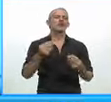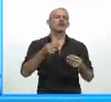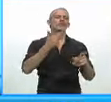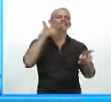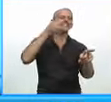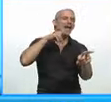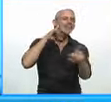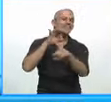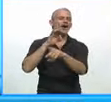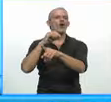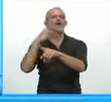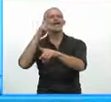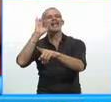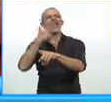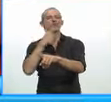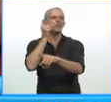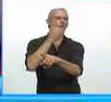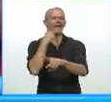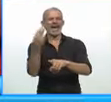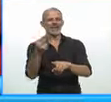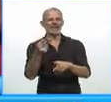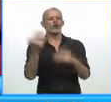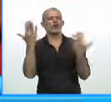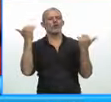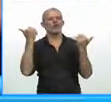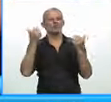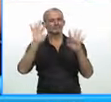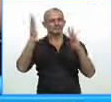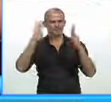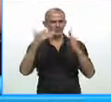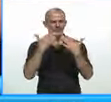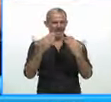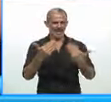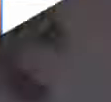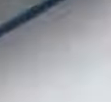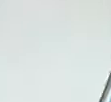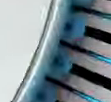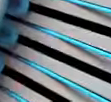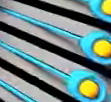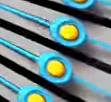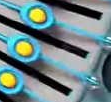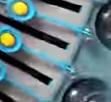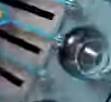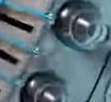Lange y Klaus Lange, padre e hijo. Nos despedimos con este aplauso. Muchos éxitos para Ríos.